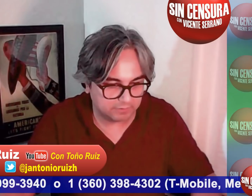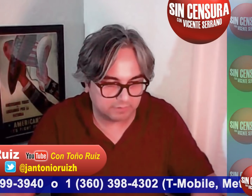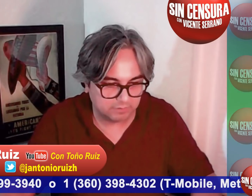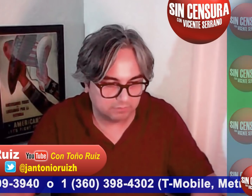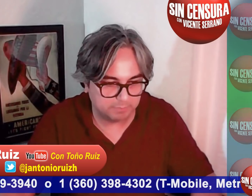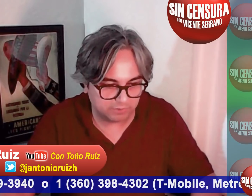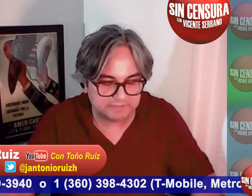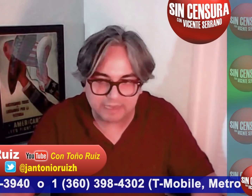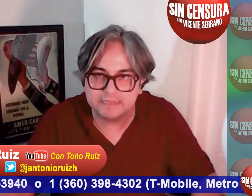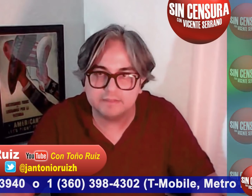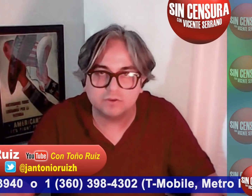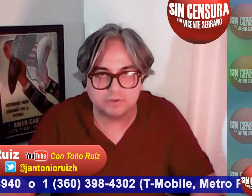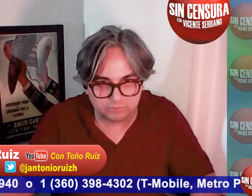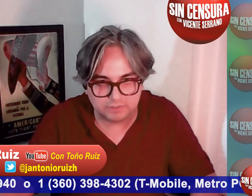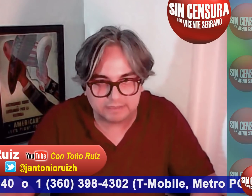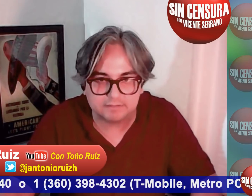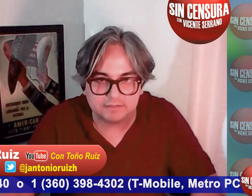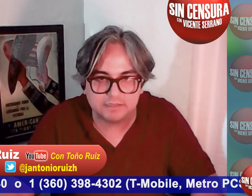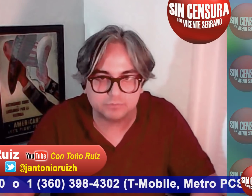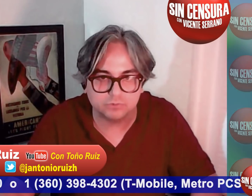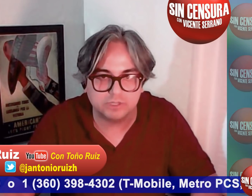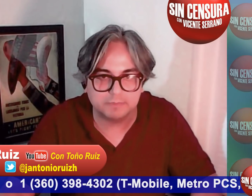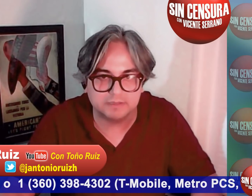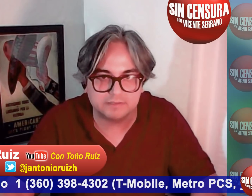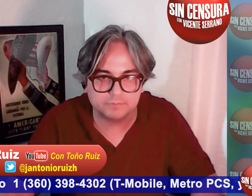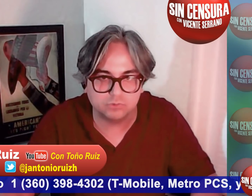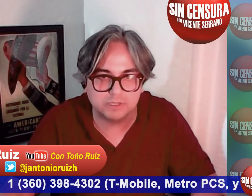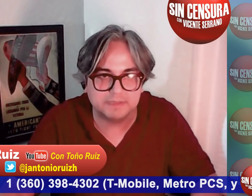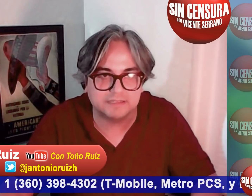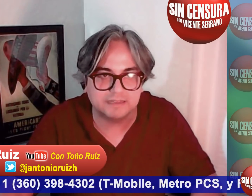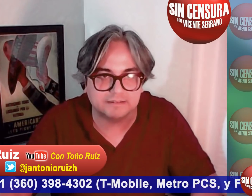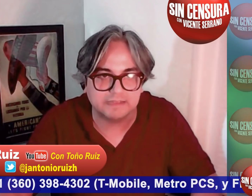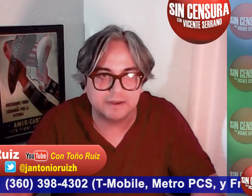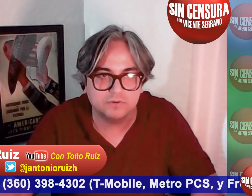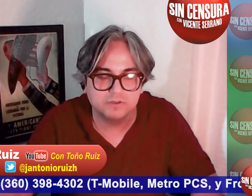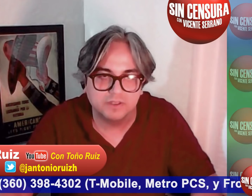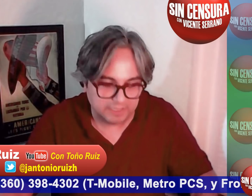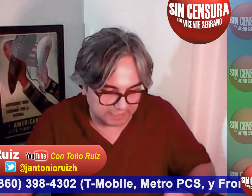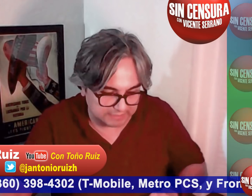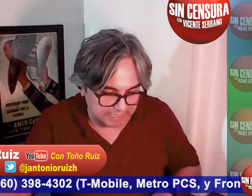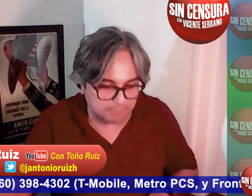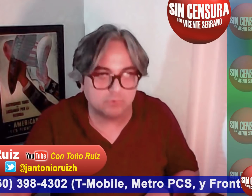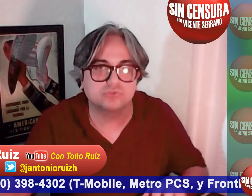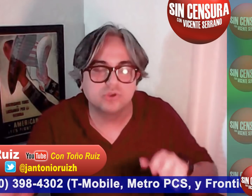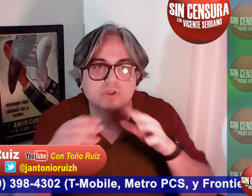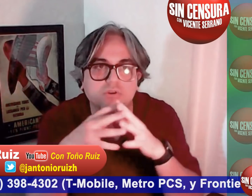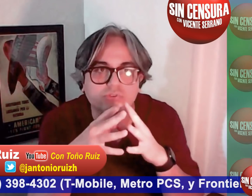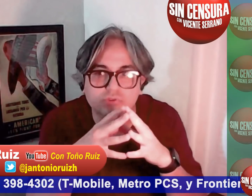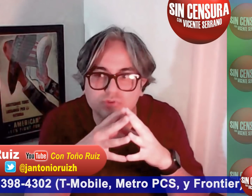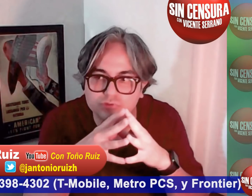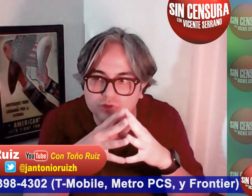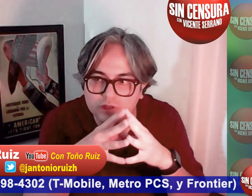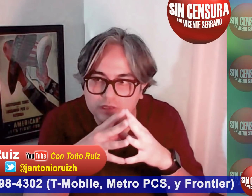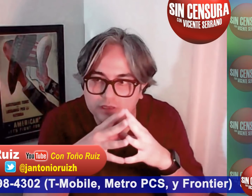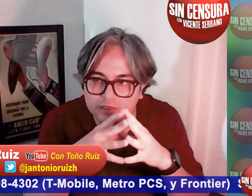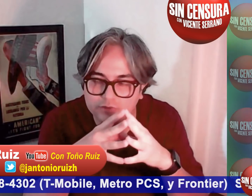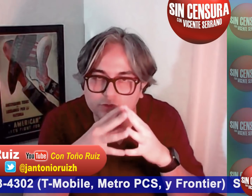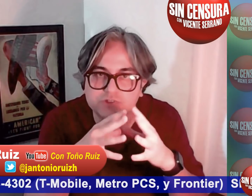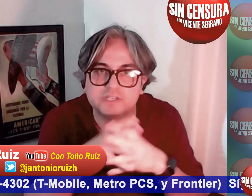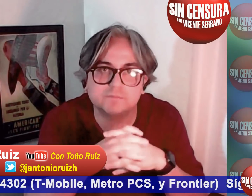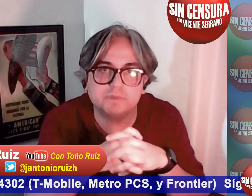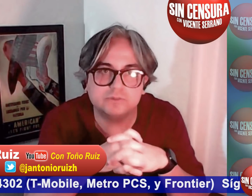ser un periodista crítico, que eso se necesita absolutamente, es absolutamente necesario que tengamos nosotros